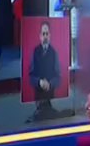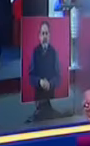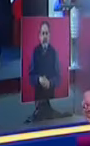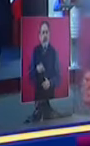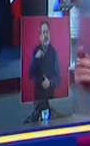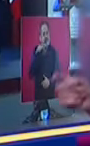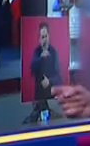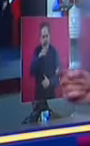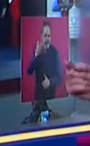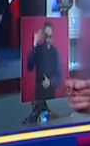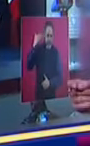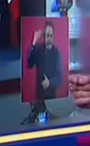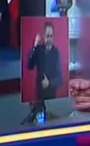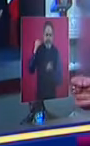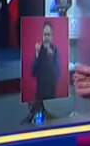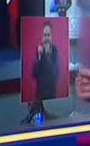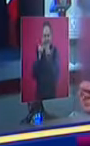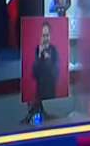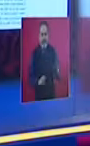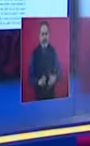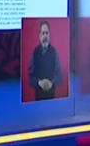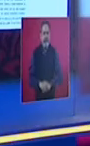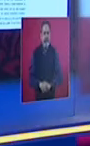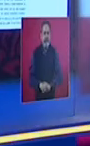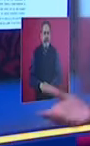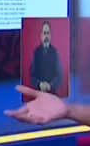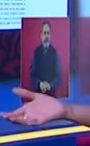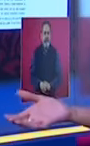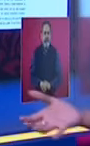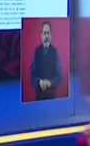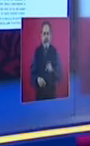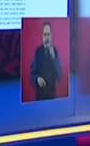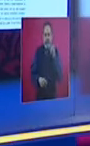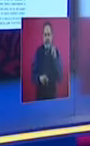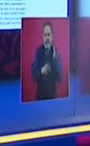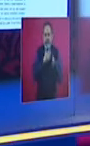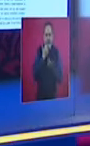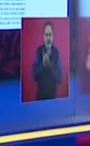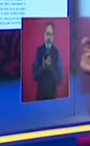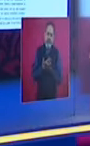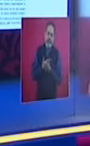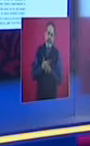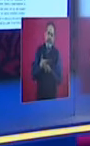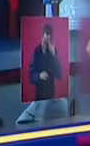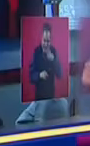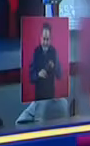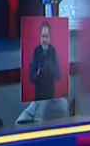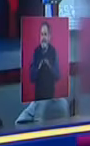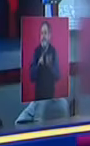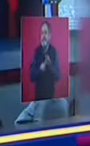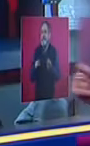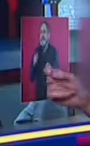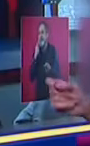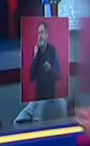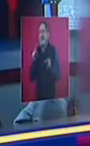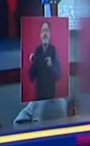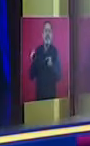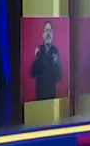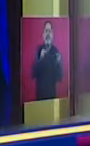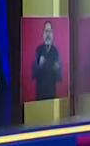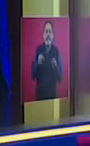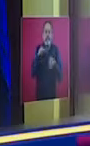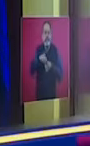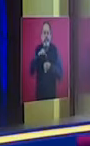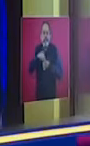en nuestro país y vuelve a la presidencia, ya que eso afectaría a los consumidores estadounidenses. Y escuche cómo se despidió del candidato